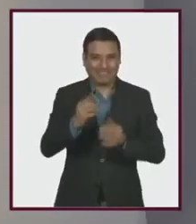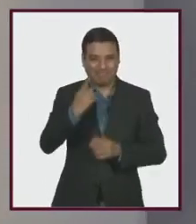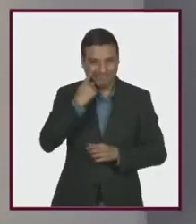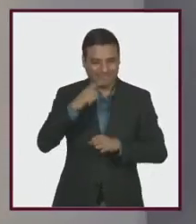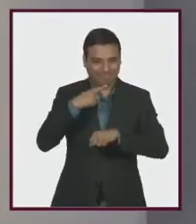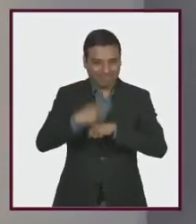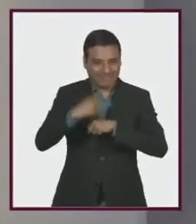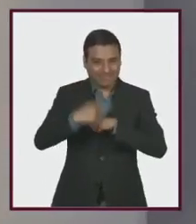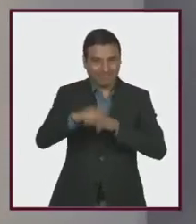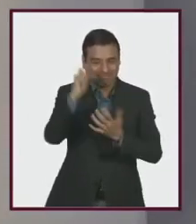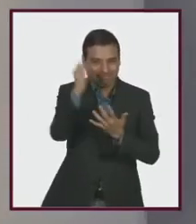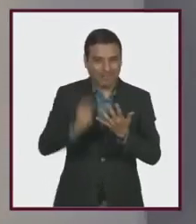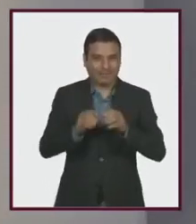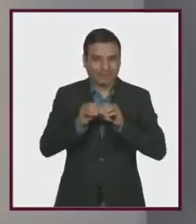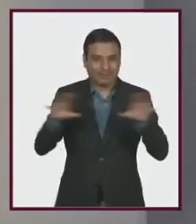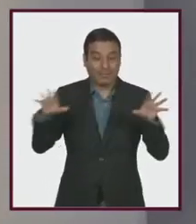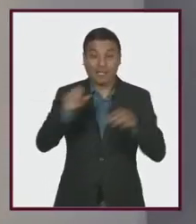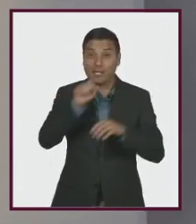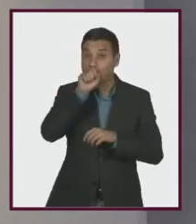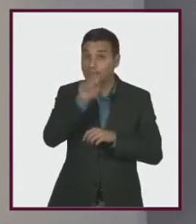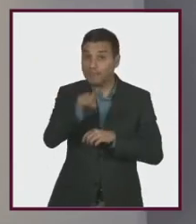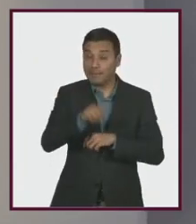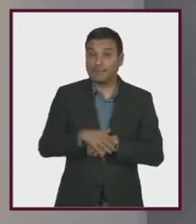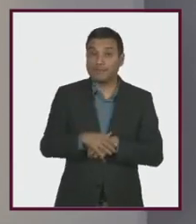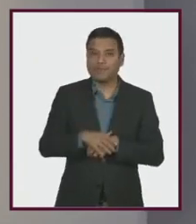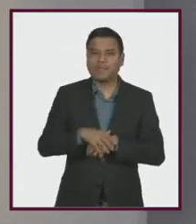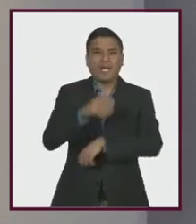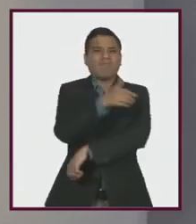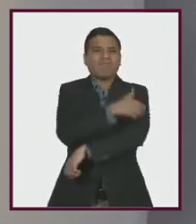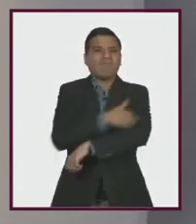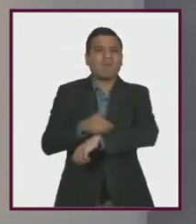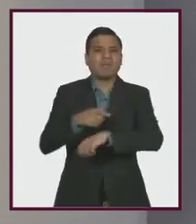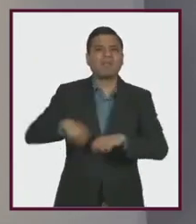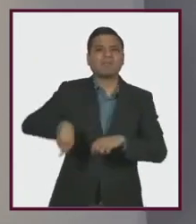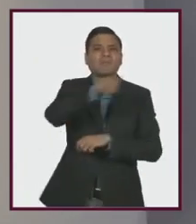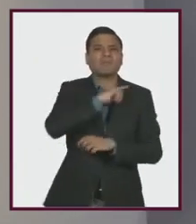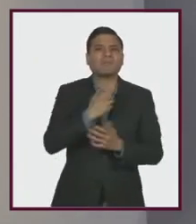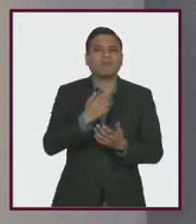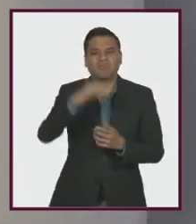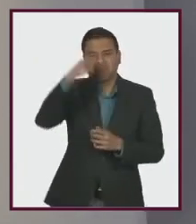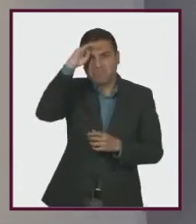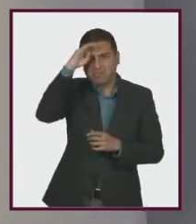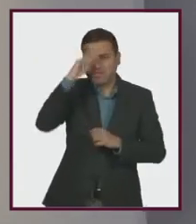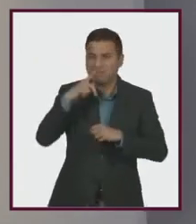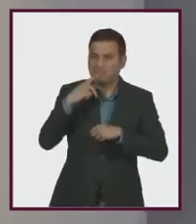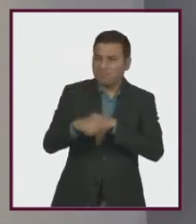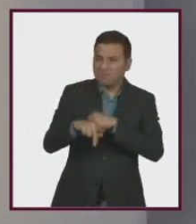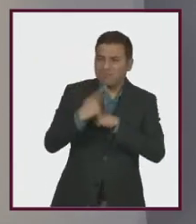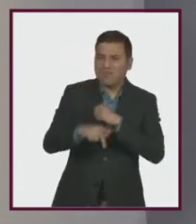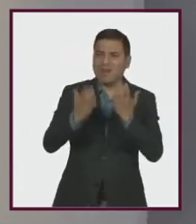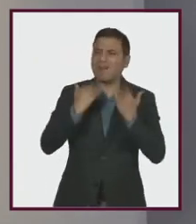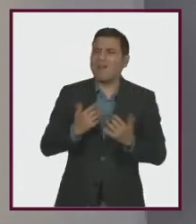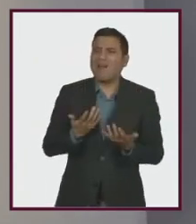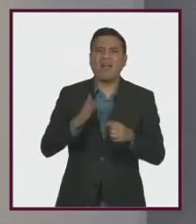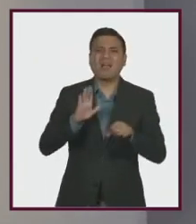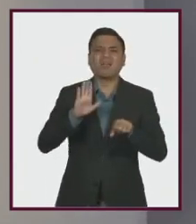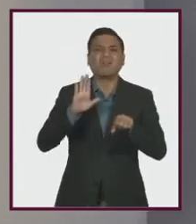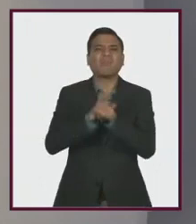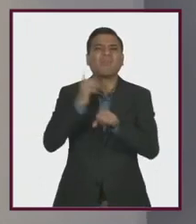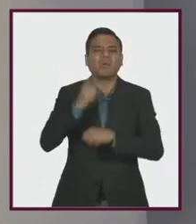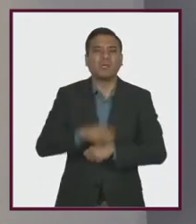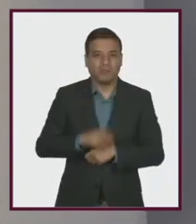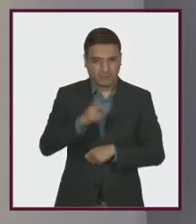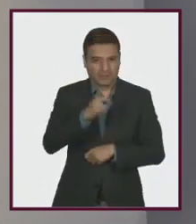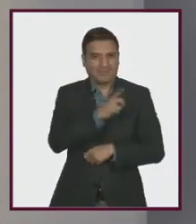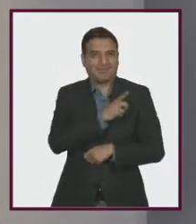importante pues es identificar en la familia qué hace que se normalice el riesgo y pues quizá este tipo de campañas puedan ayudarnos a que